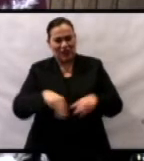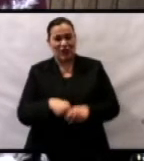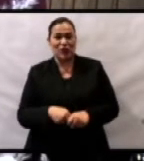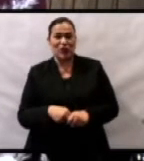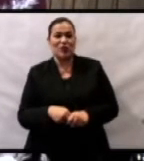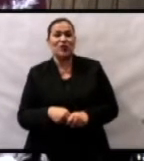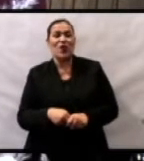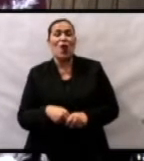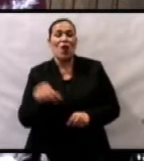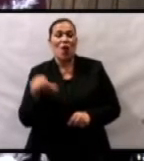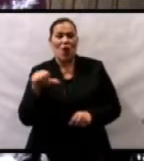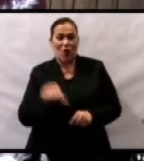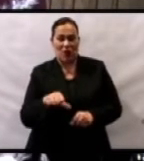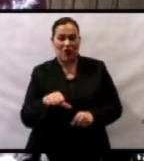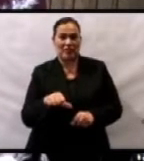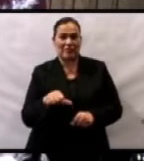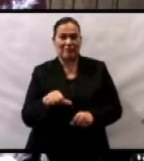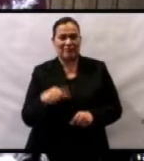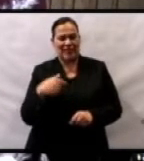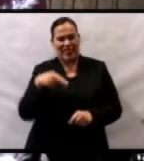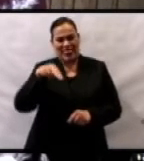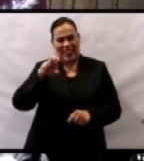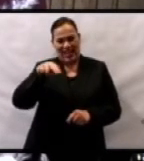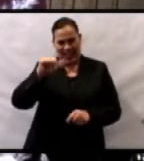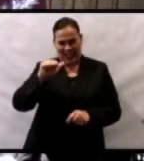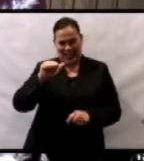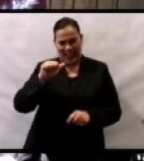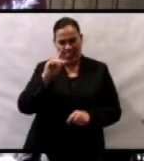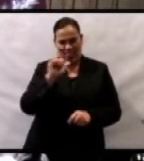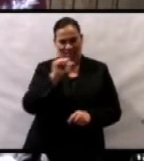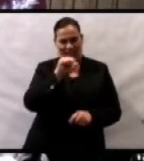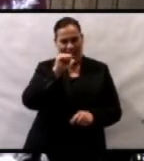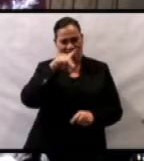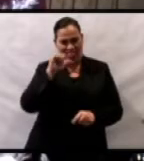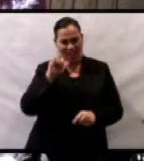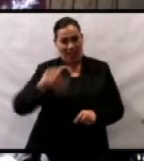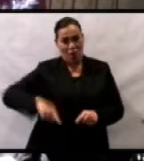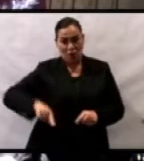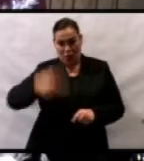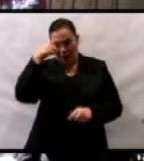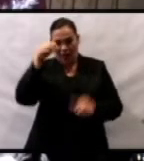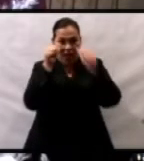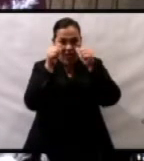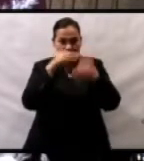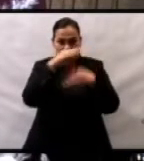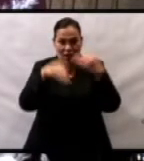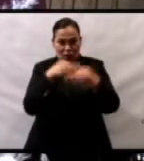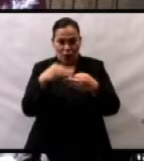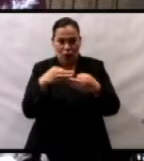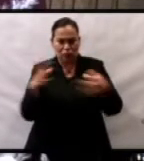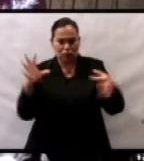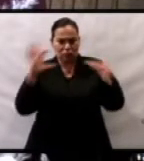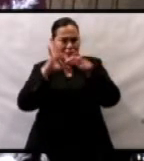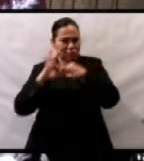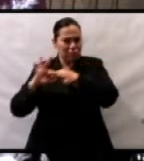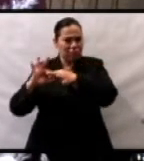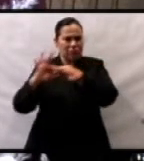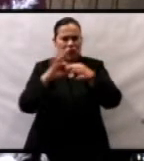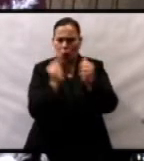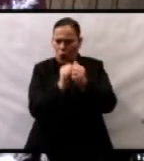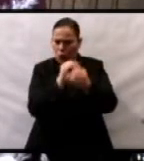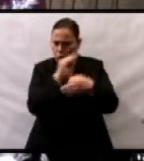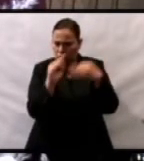Nena de Anda puede decir que gobernó para todos. Supimos hacer mancuerna con los regidores de representación